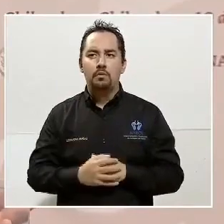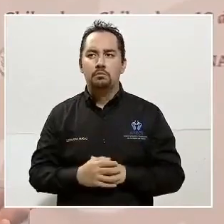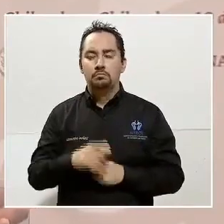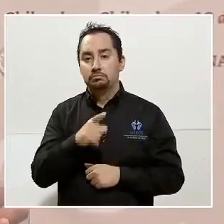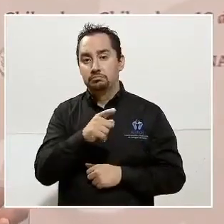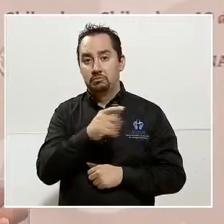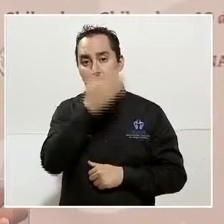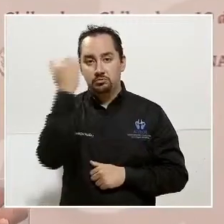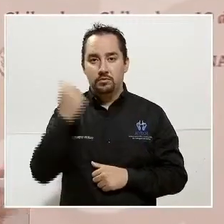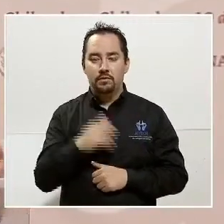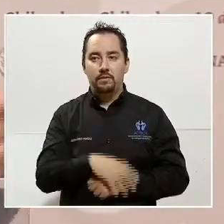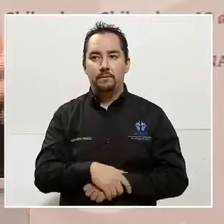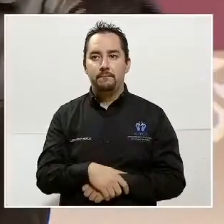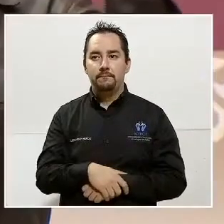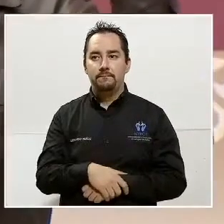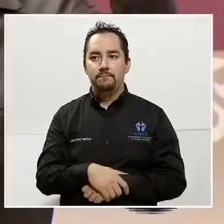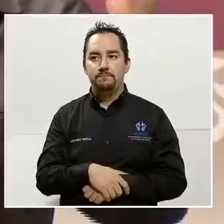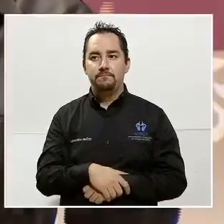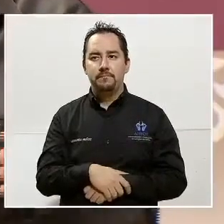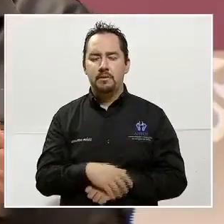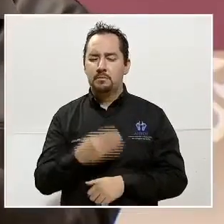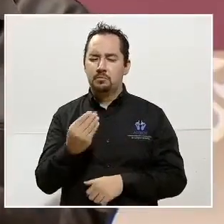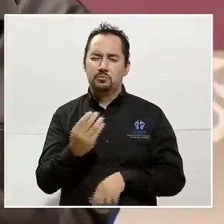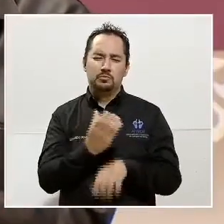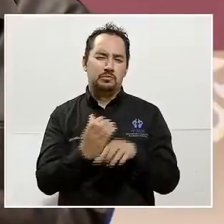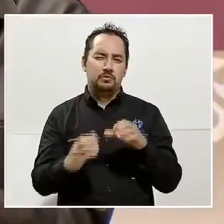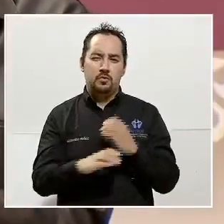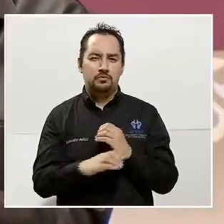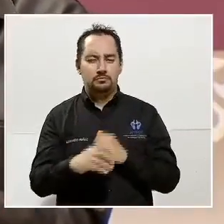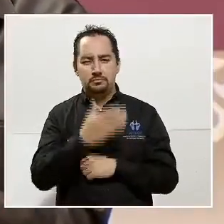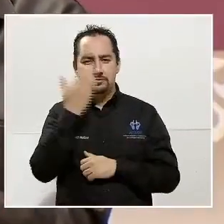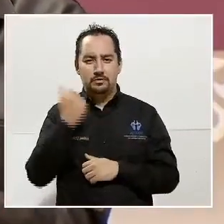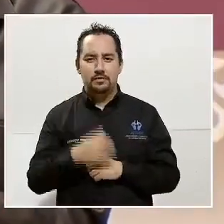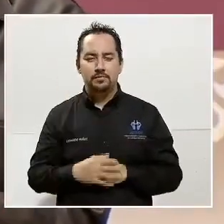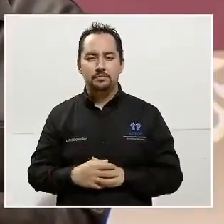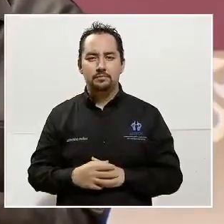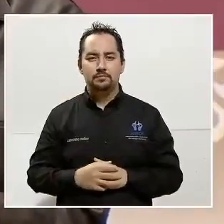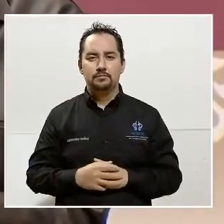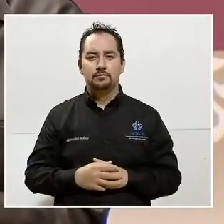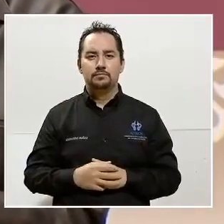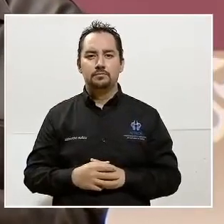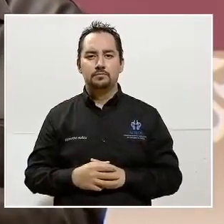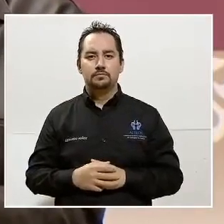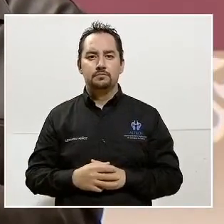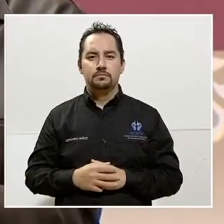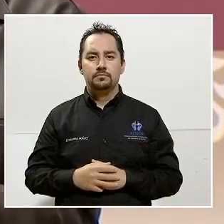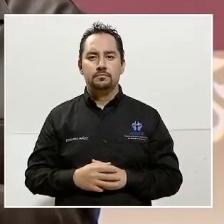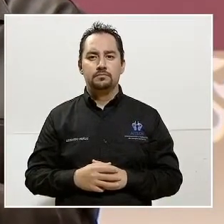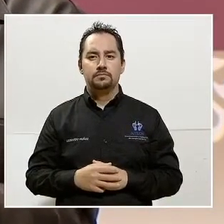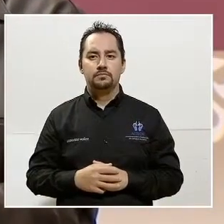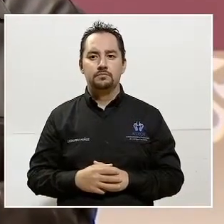supo, porque hay muchísimas cosas que